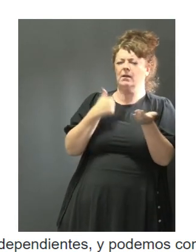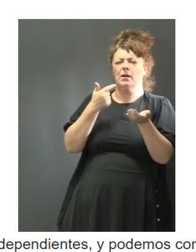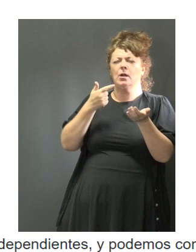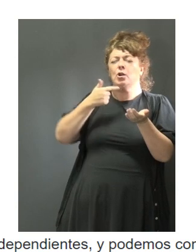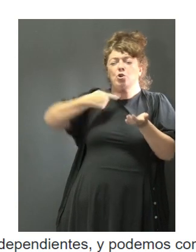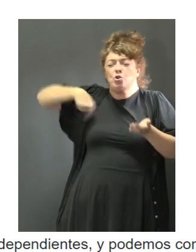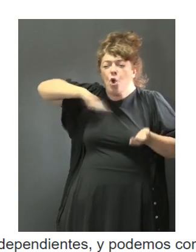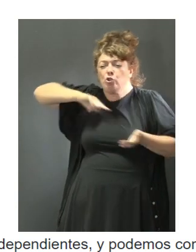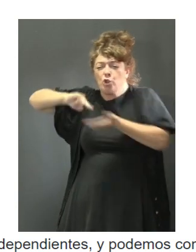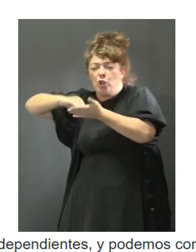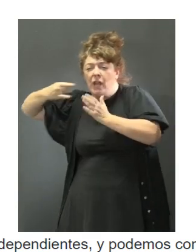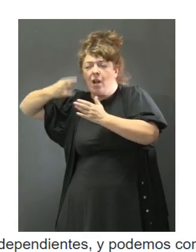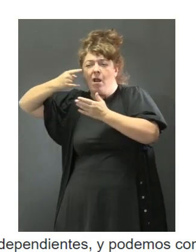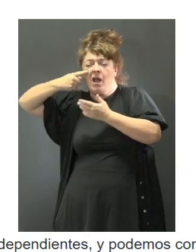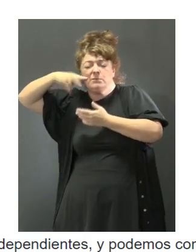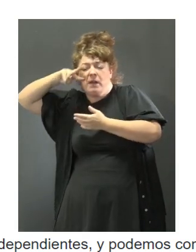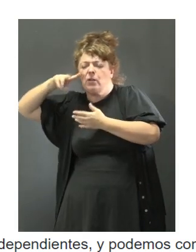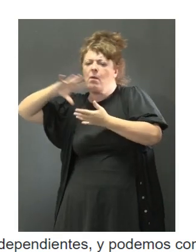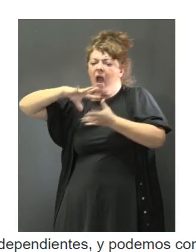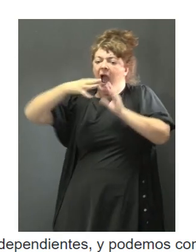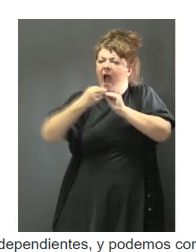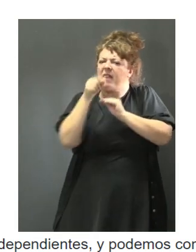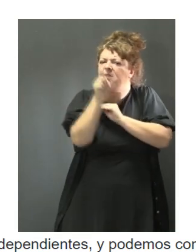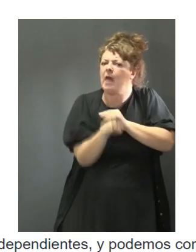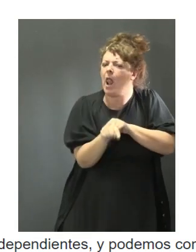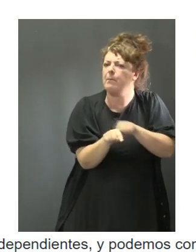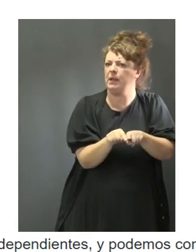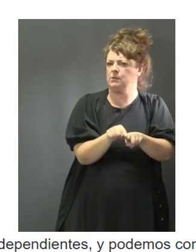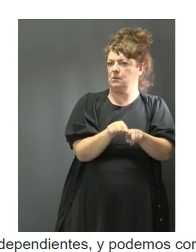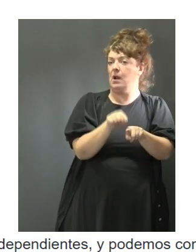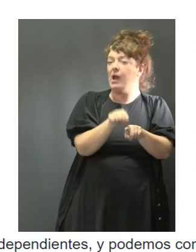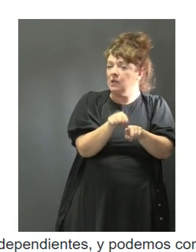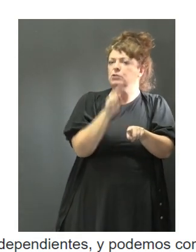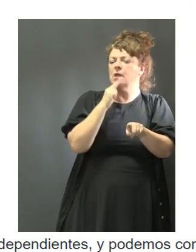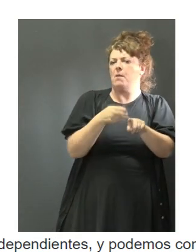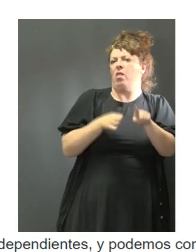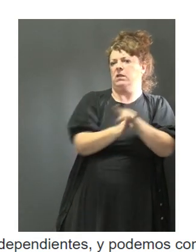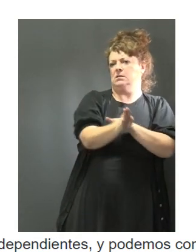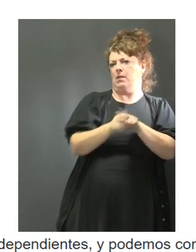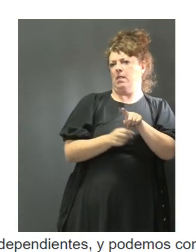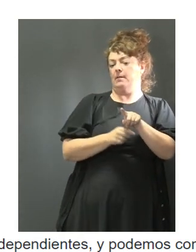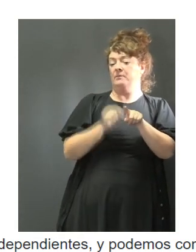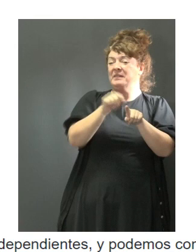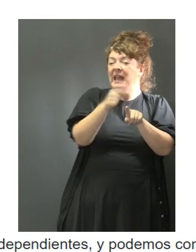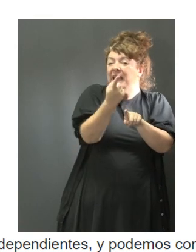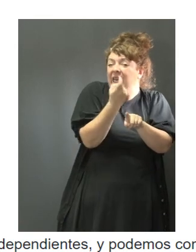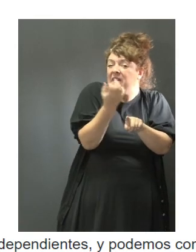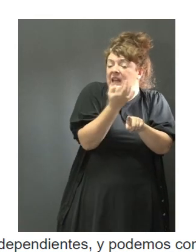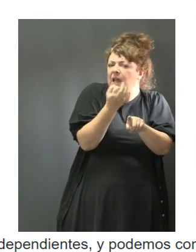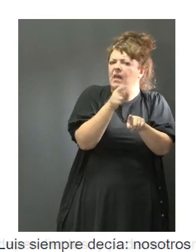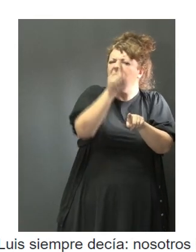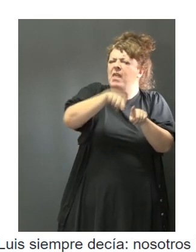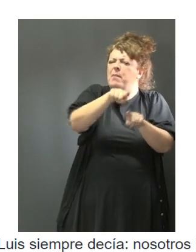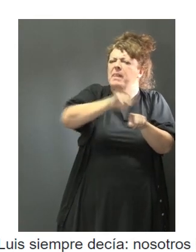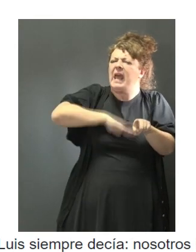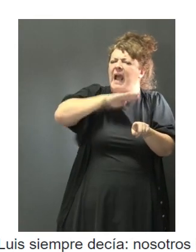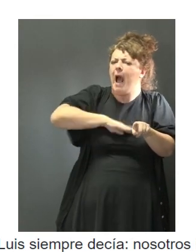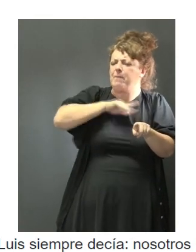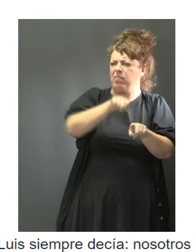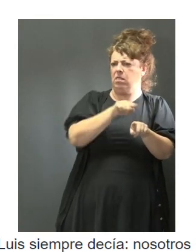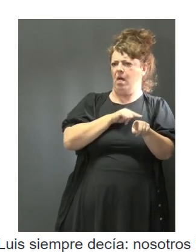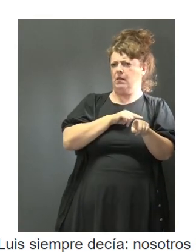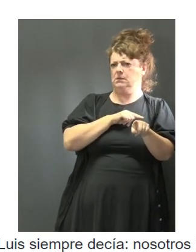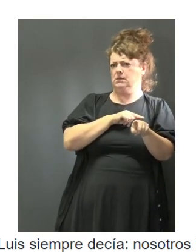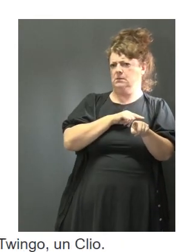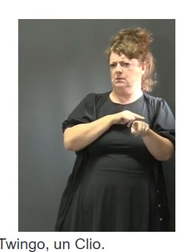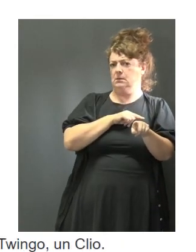que adaptar a lo que necesita la persona. Y ahí entra la accesibilidad. Lo que necesita en función de las capacidades que